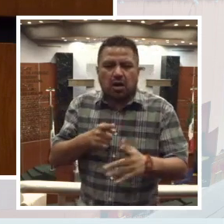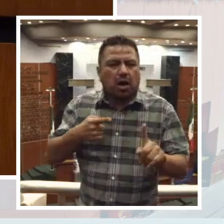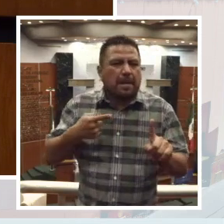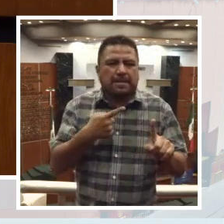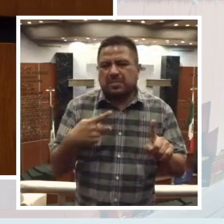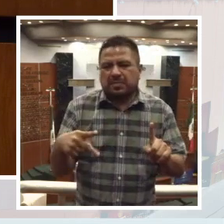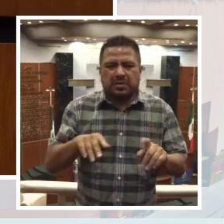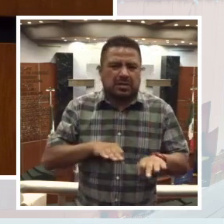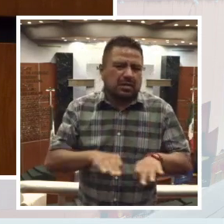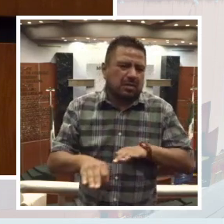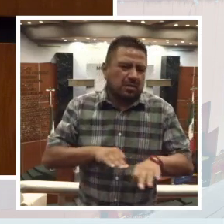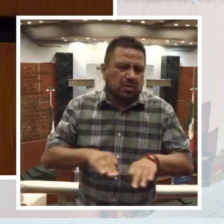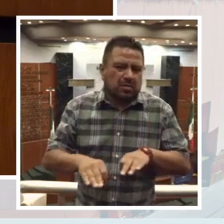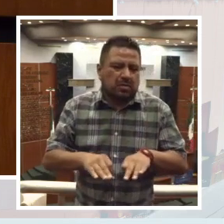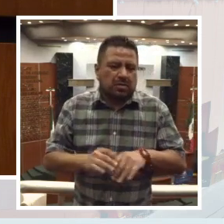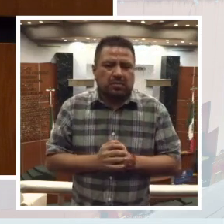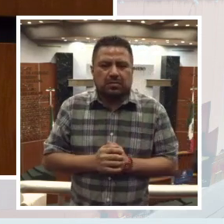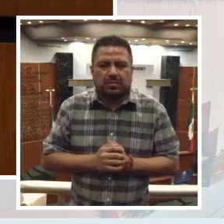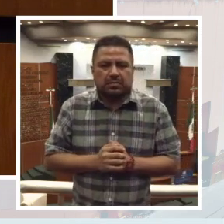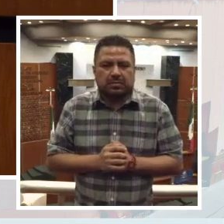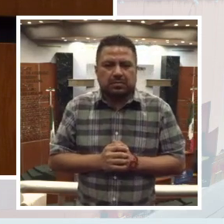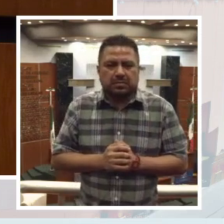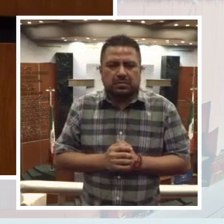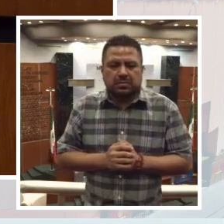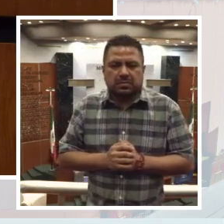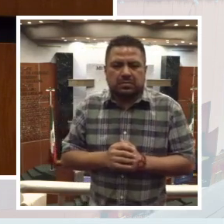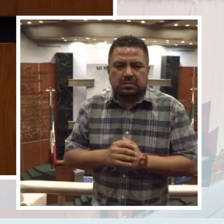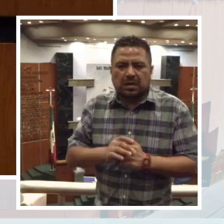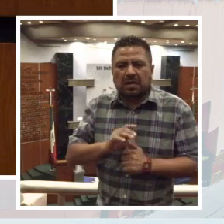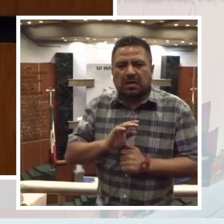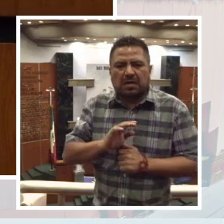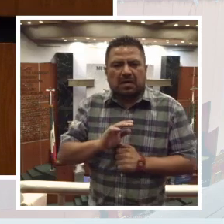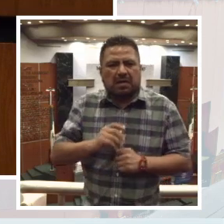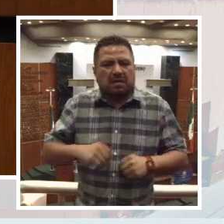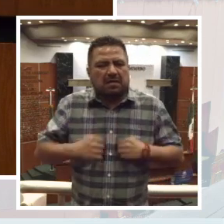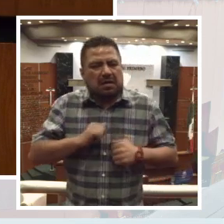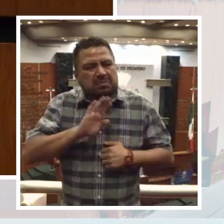de trabajo hacia donde la vida te llevó